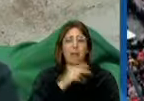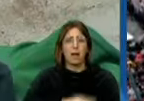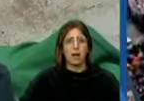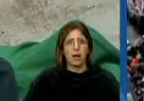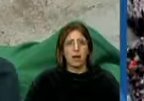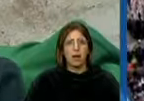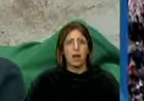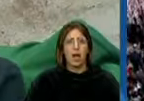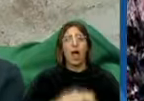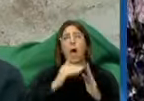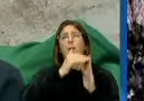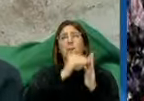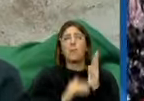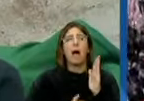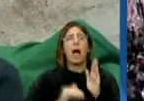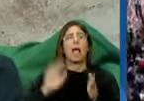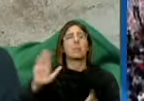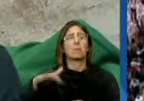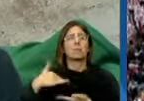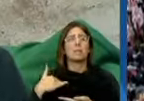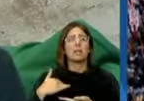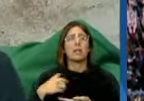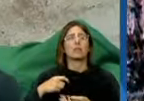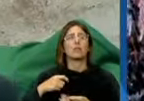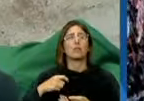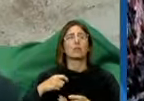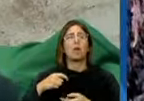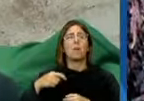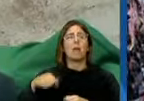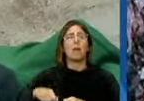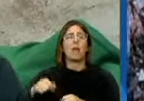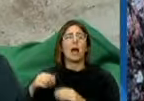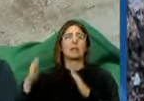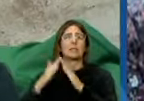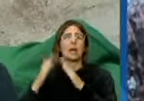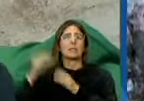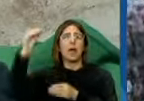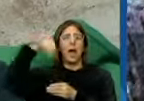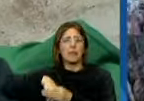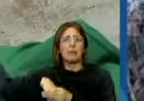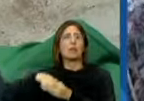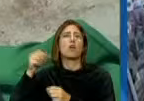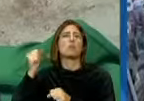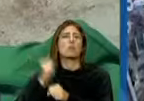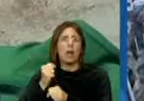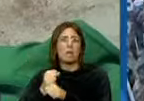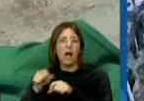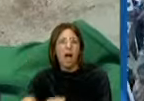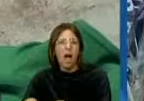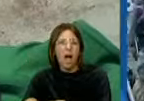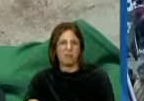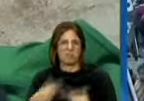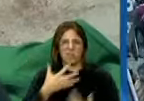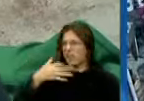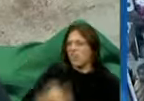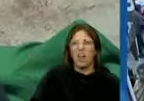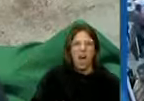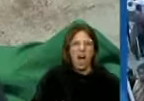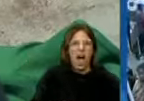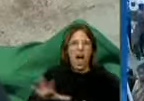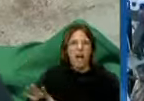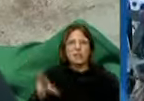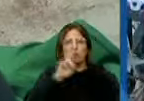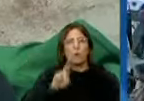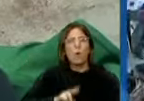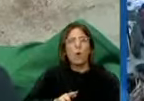al escenario, no la podés subir. Hablando libre y candidata, decían, ¿te acordás? Hablando libre y candidata.